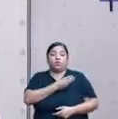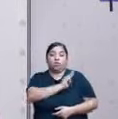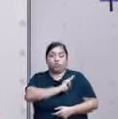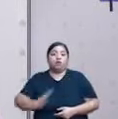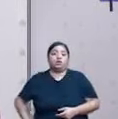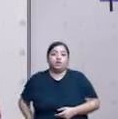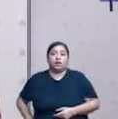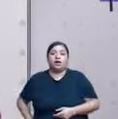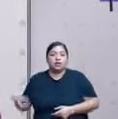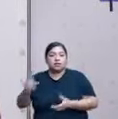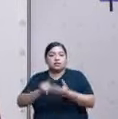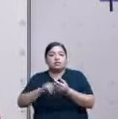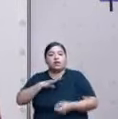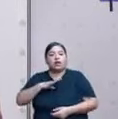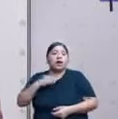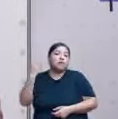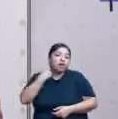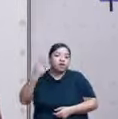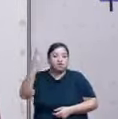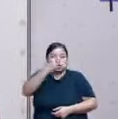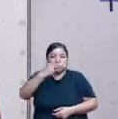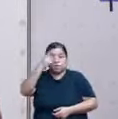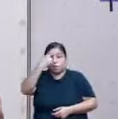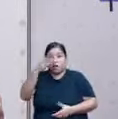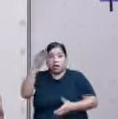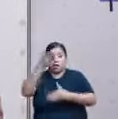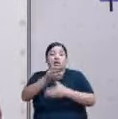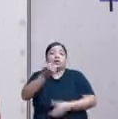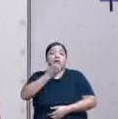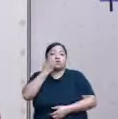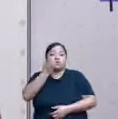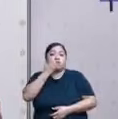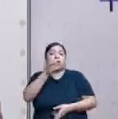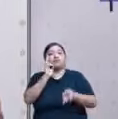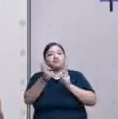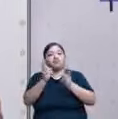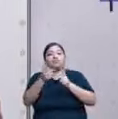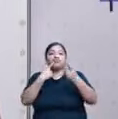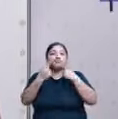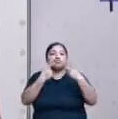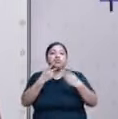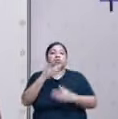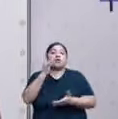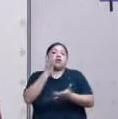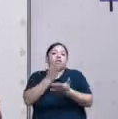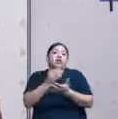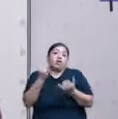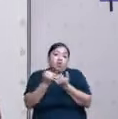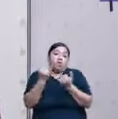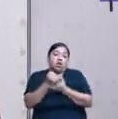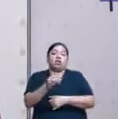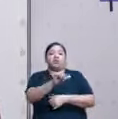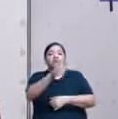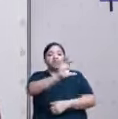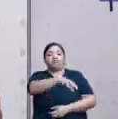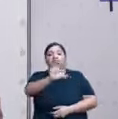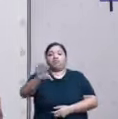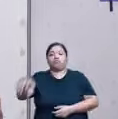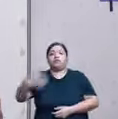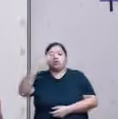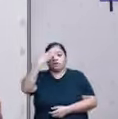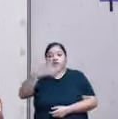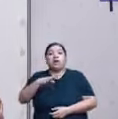psicólogos para que den pláticas no solamente en las escuelas, también en las demarcaciones. Hoy desafortunadamente tenemos malos números en Mixquiahuala,